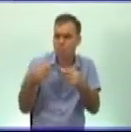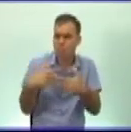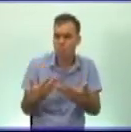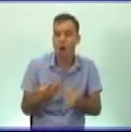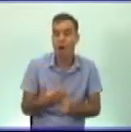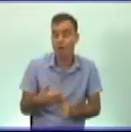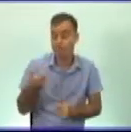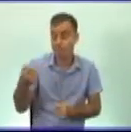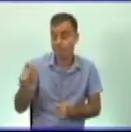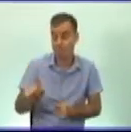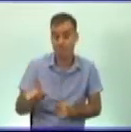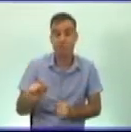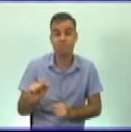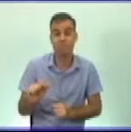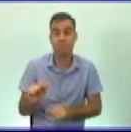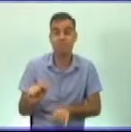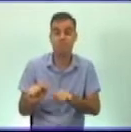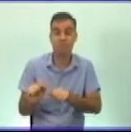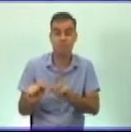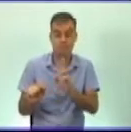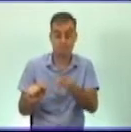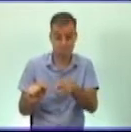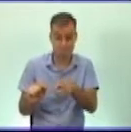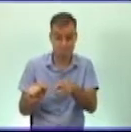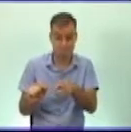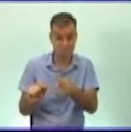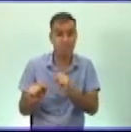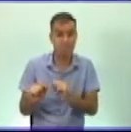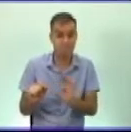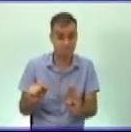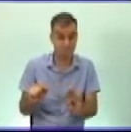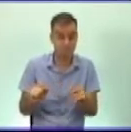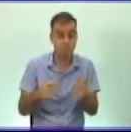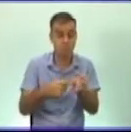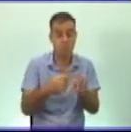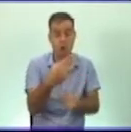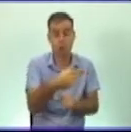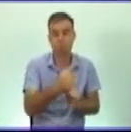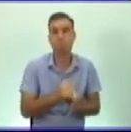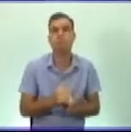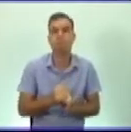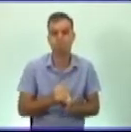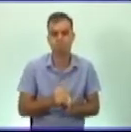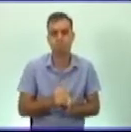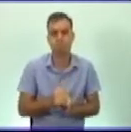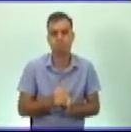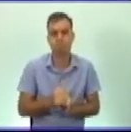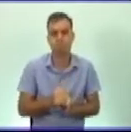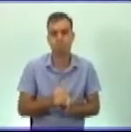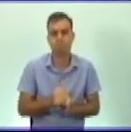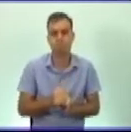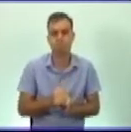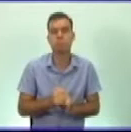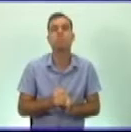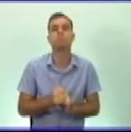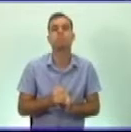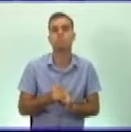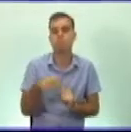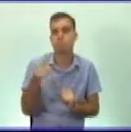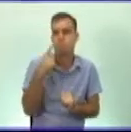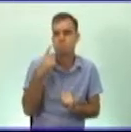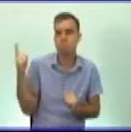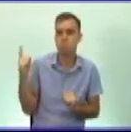ser el perímetro de la circunferencia de la base por la altura. Entonces, Observen la